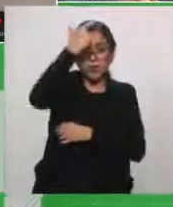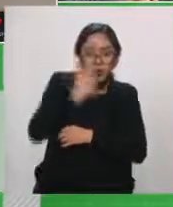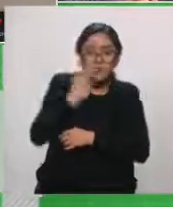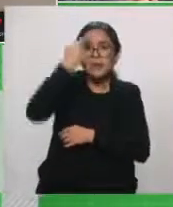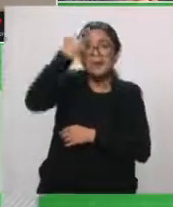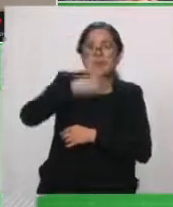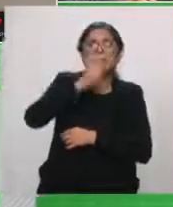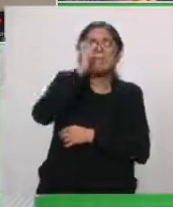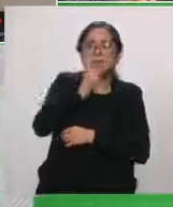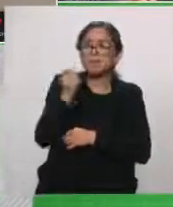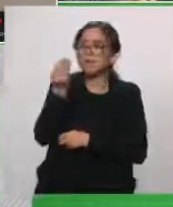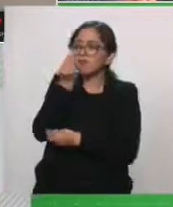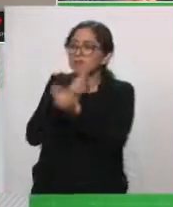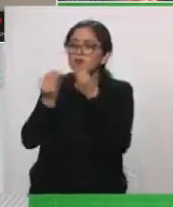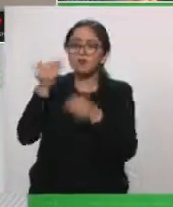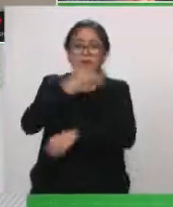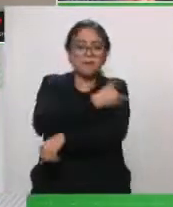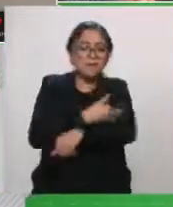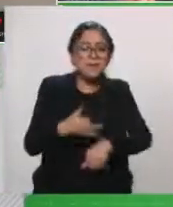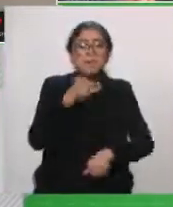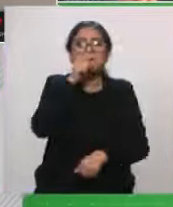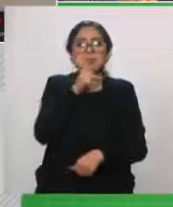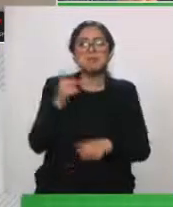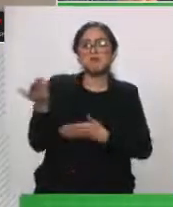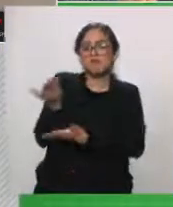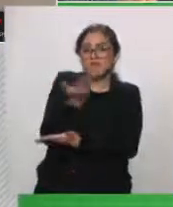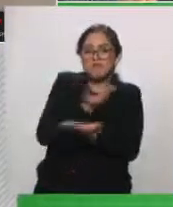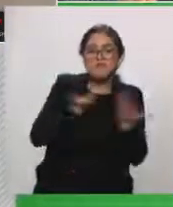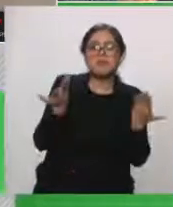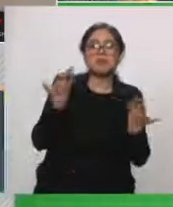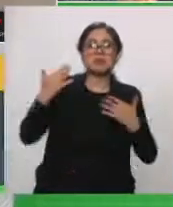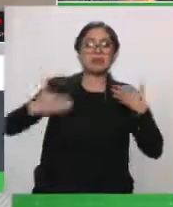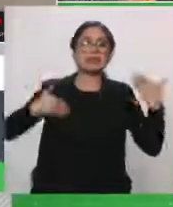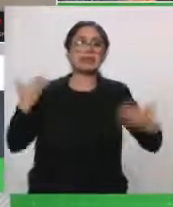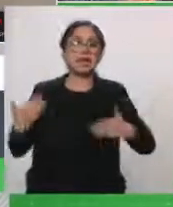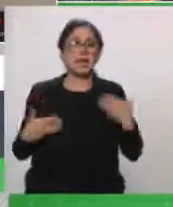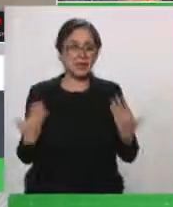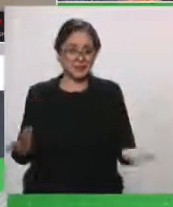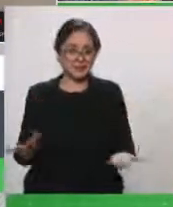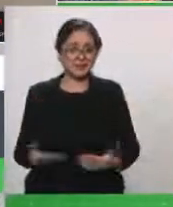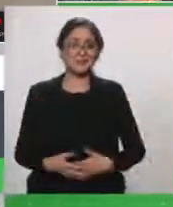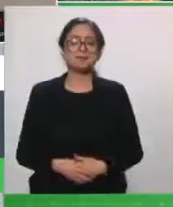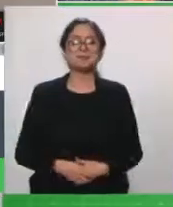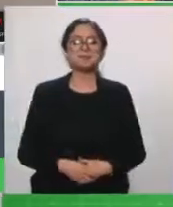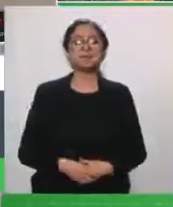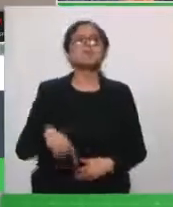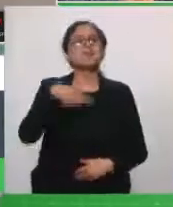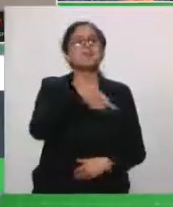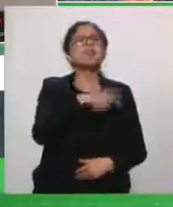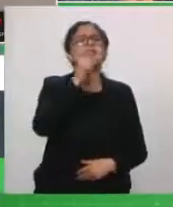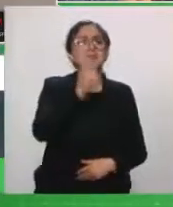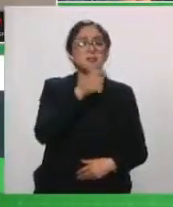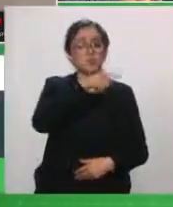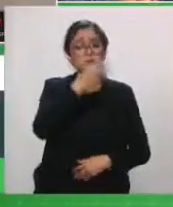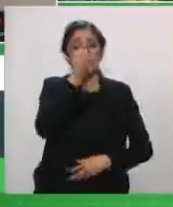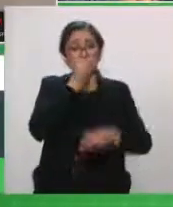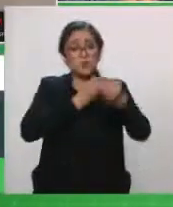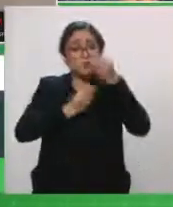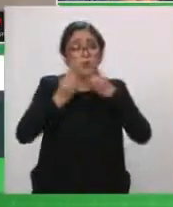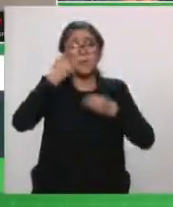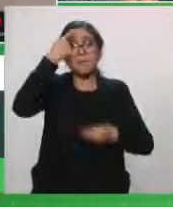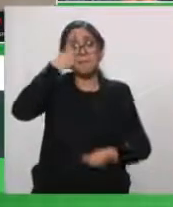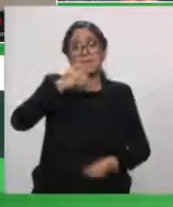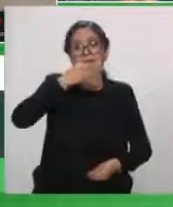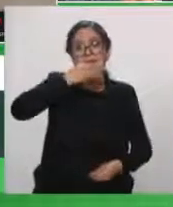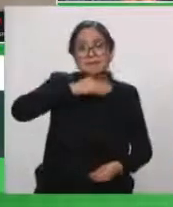para celebrar. Exactamente, es un platillo de fiesta. No es un platillo de diario porque es un platillo laborioso, es